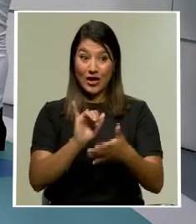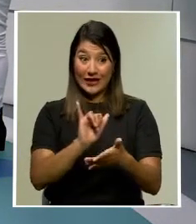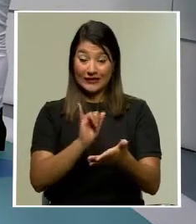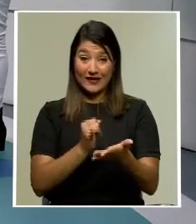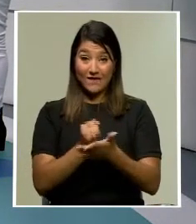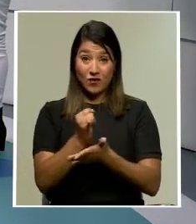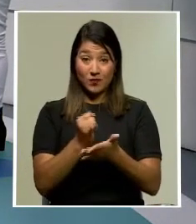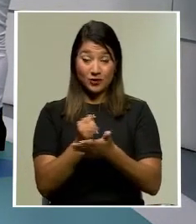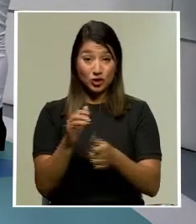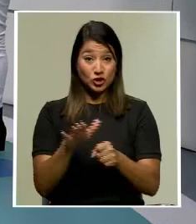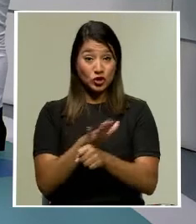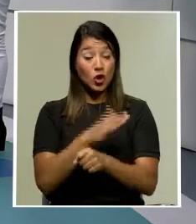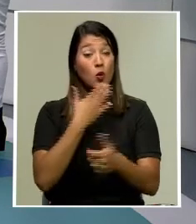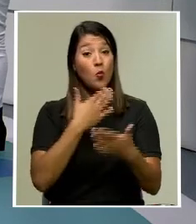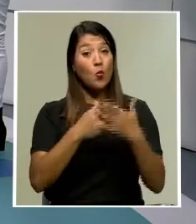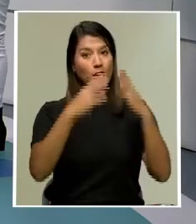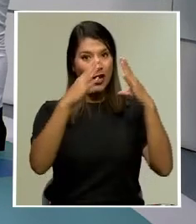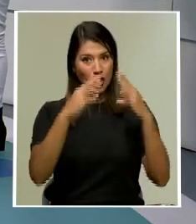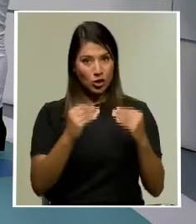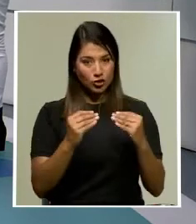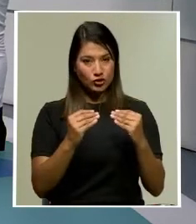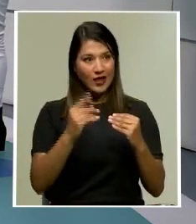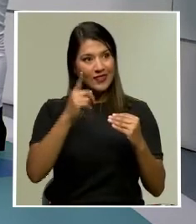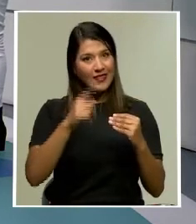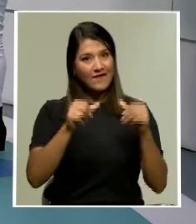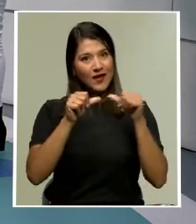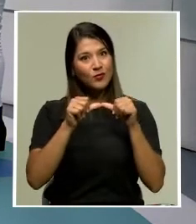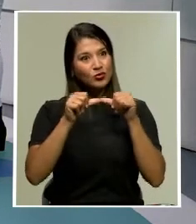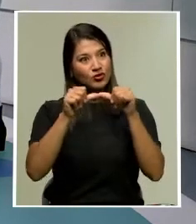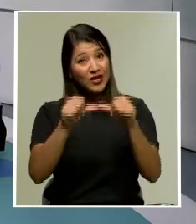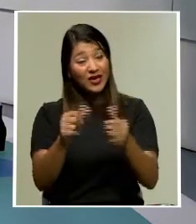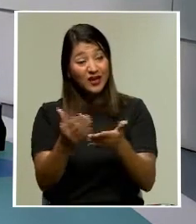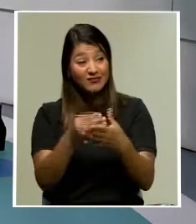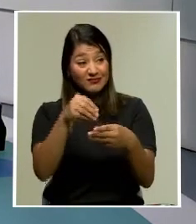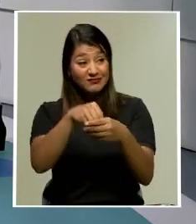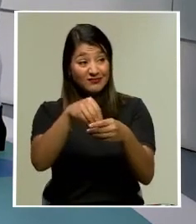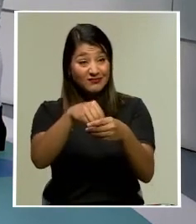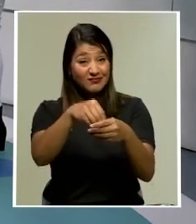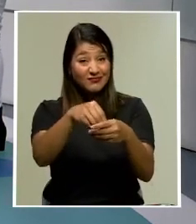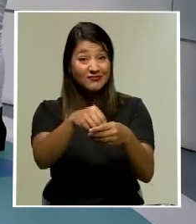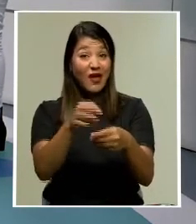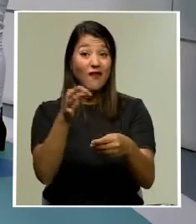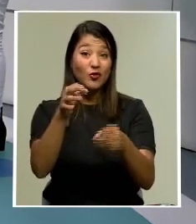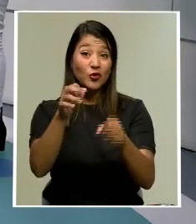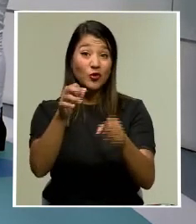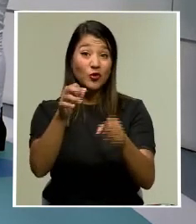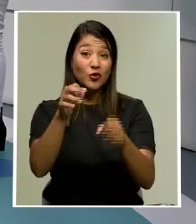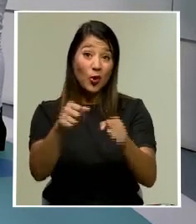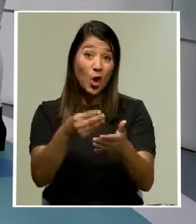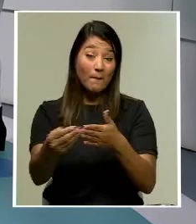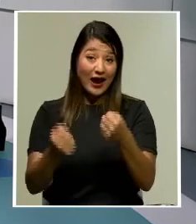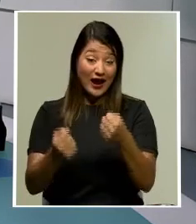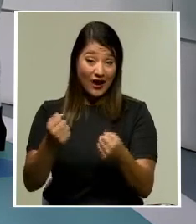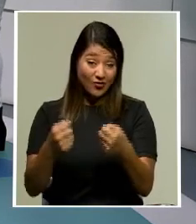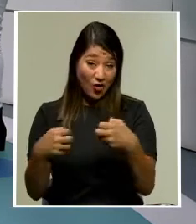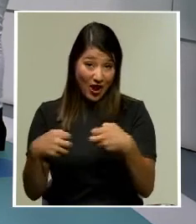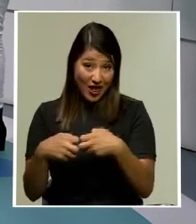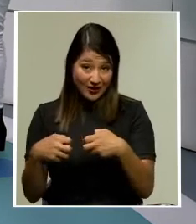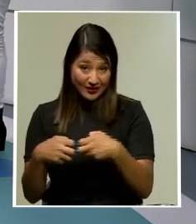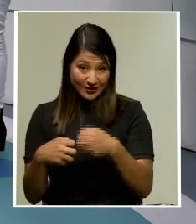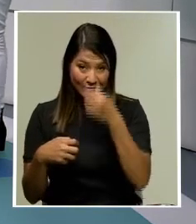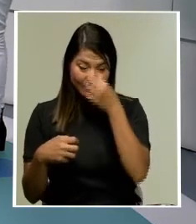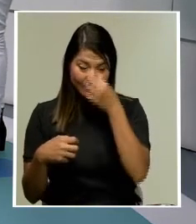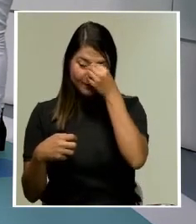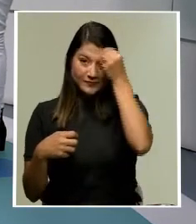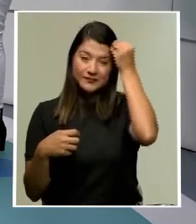informe. Julieta, buenas noches. Vamos a tener que seguir ahorrando para tener el carrito eléctrico. Buenas noches, don Ernesto,